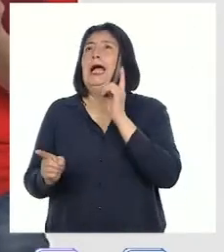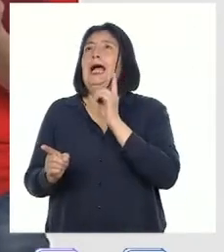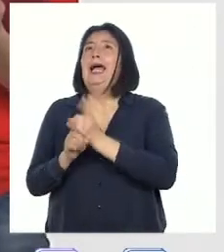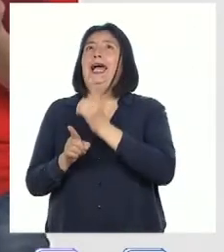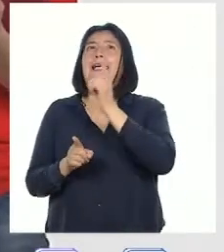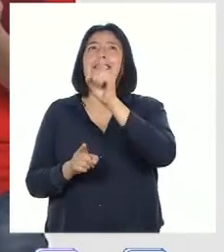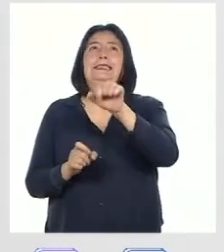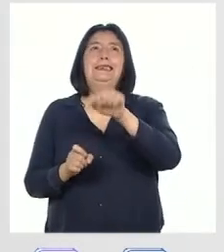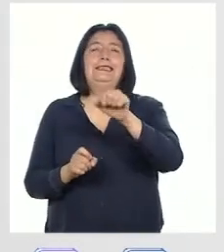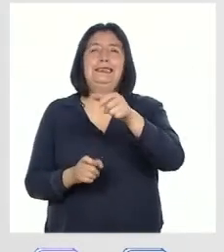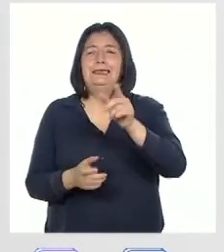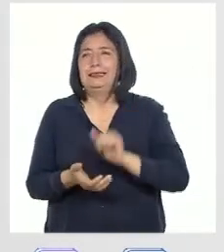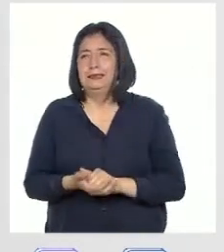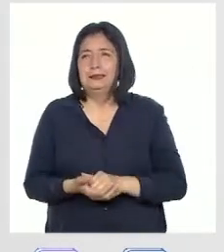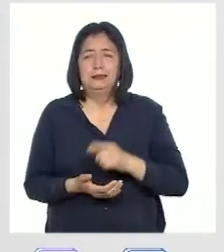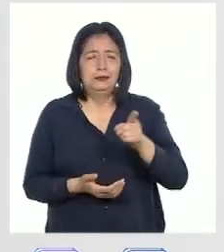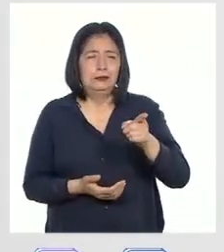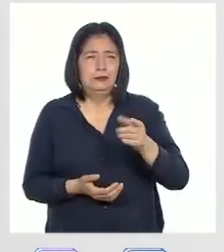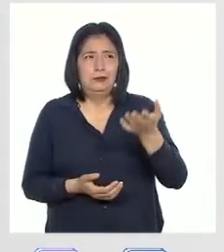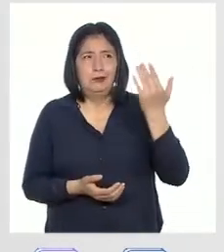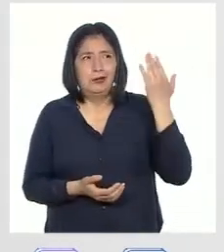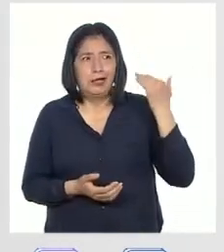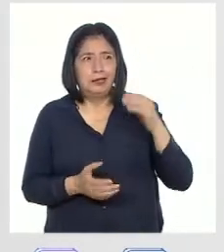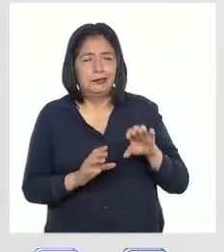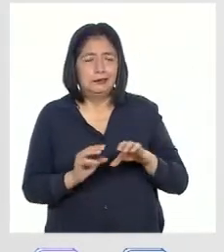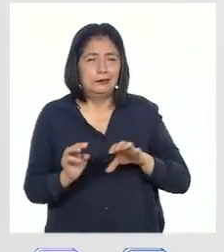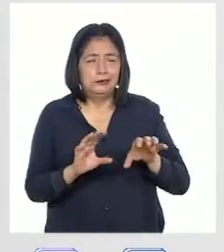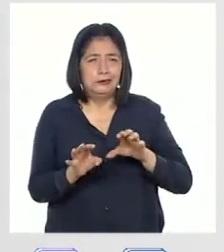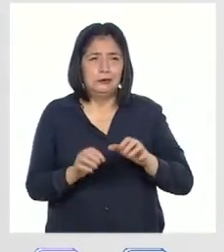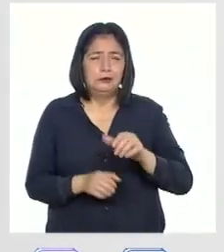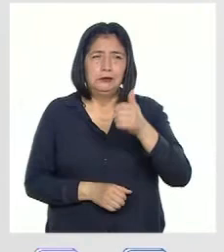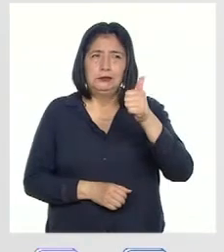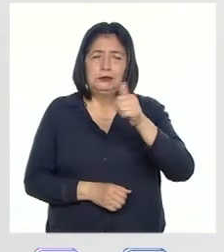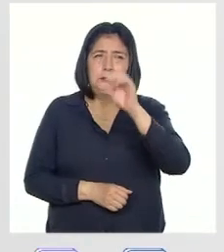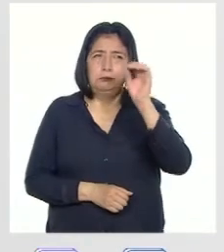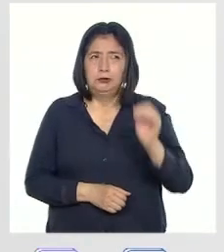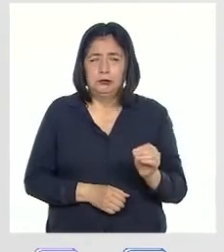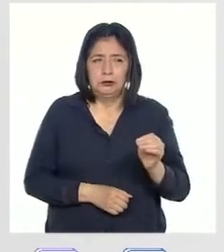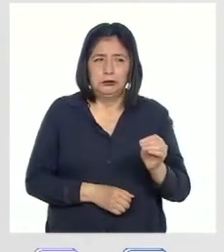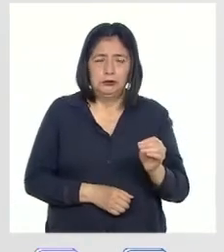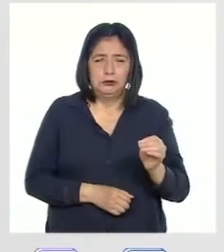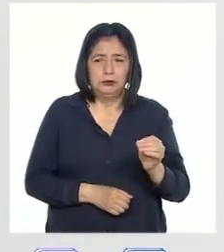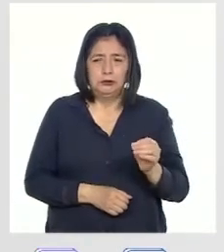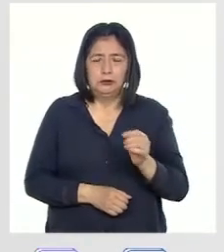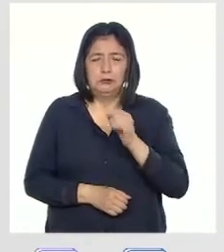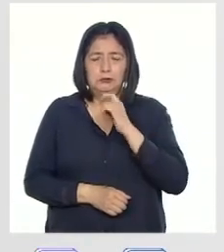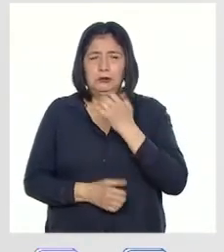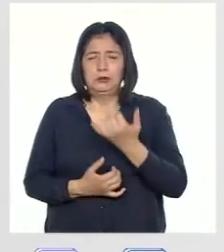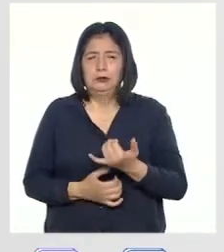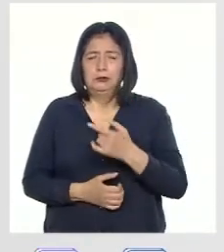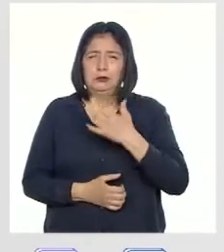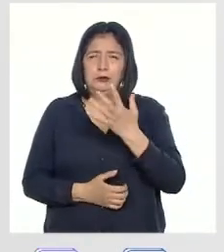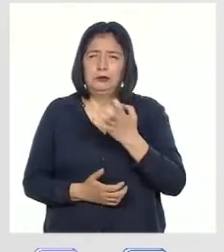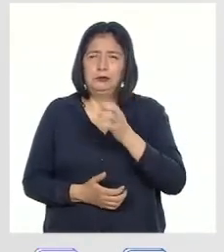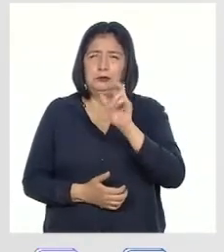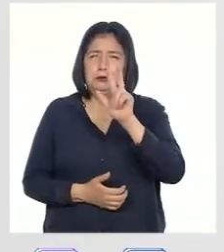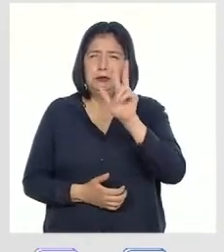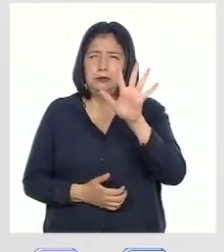¡Claro! Con la estrategia anterior puedo calcular el 10%, Pero como esta vez quiero calcular